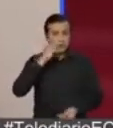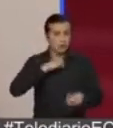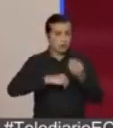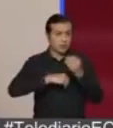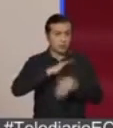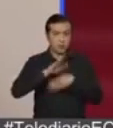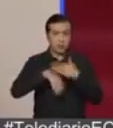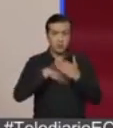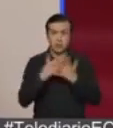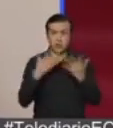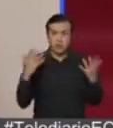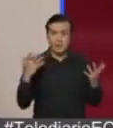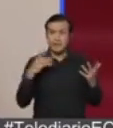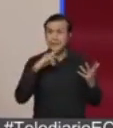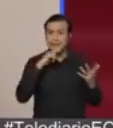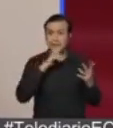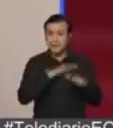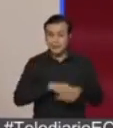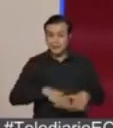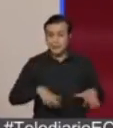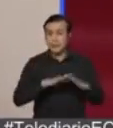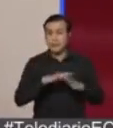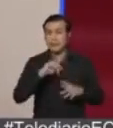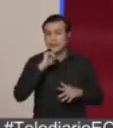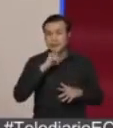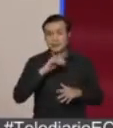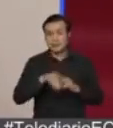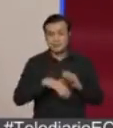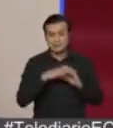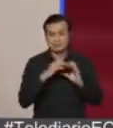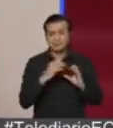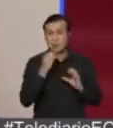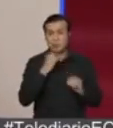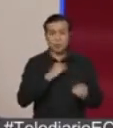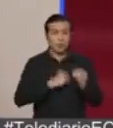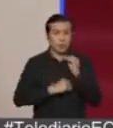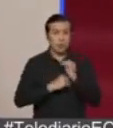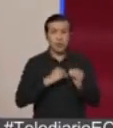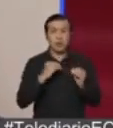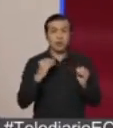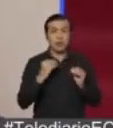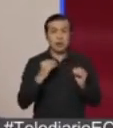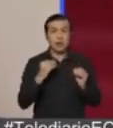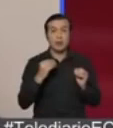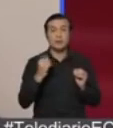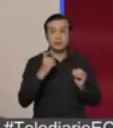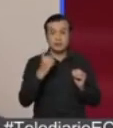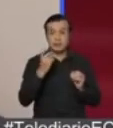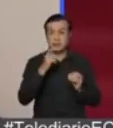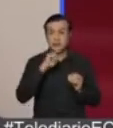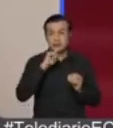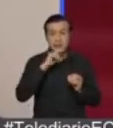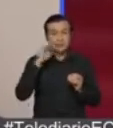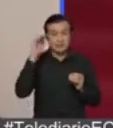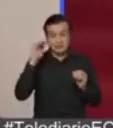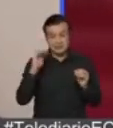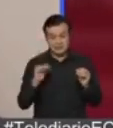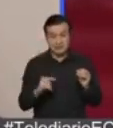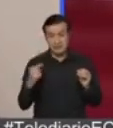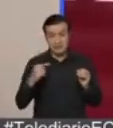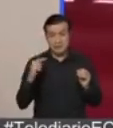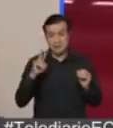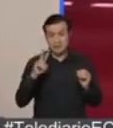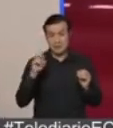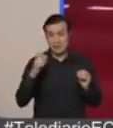con una capa de hielo, en este caso, mucho al ser un alimento que es perecible, va con una temperatura mucho más baja que el resto de